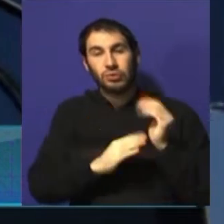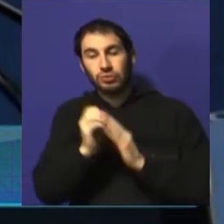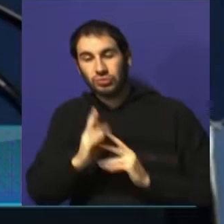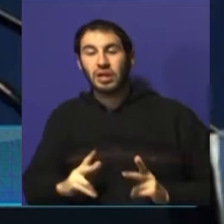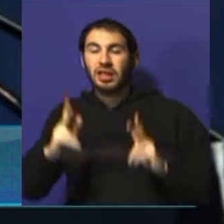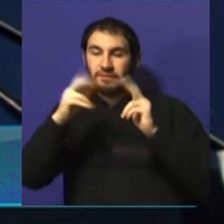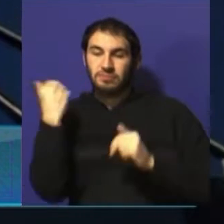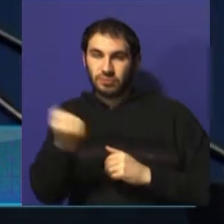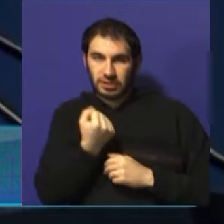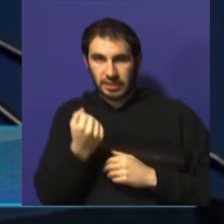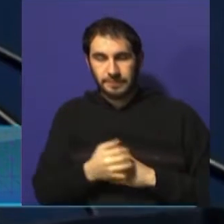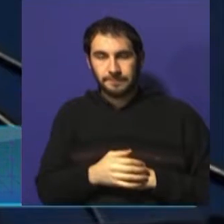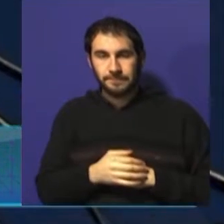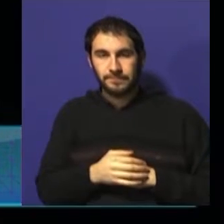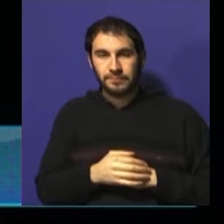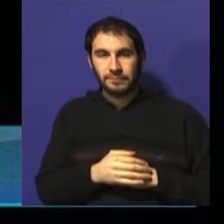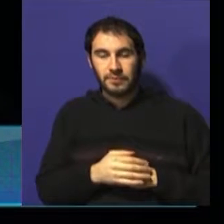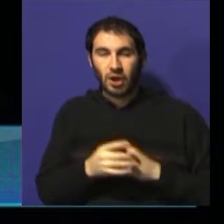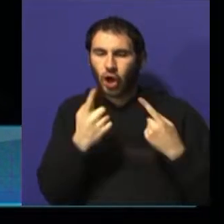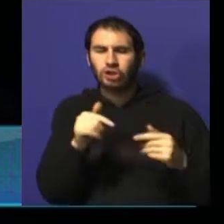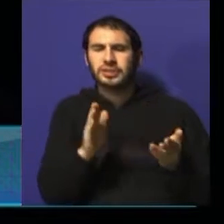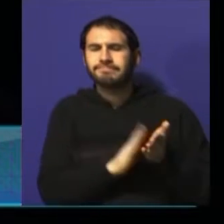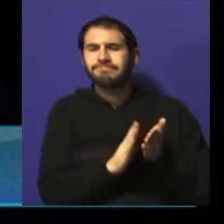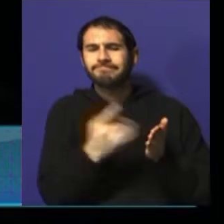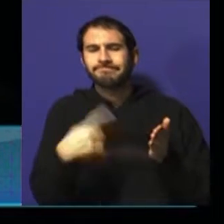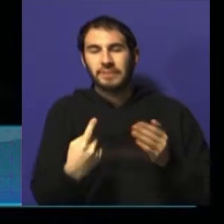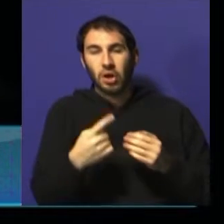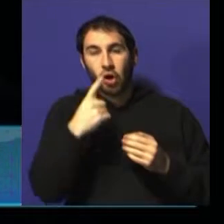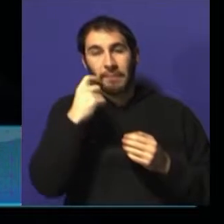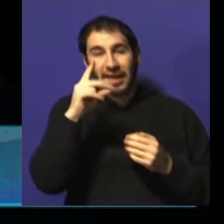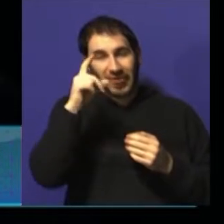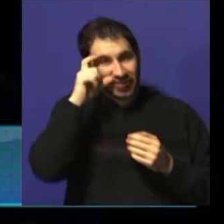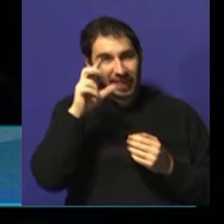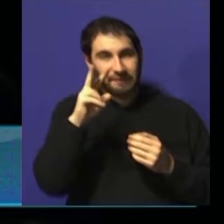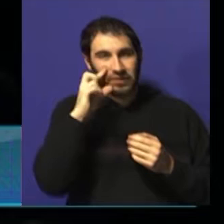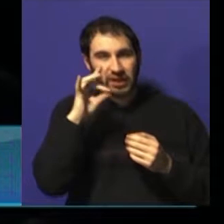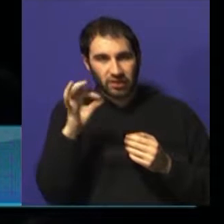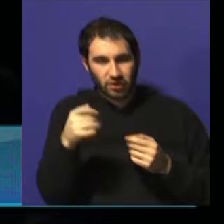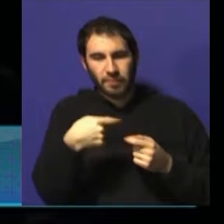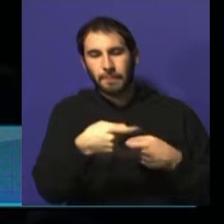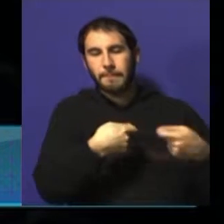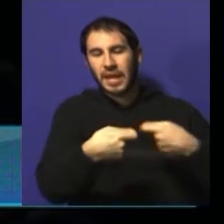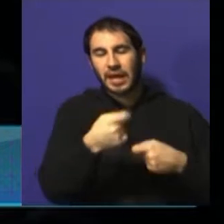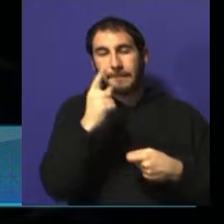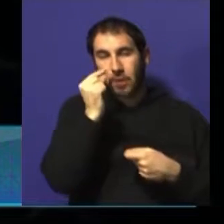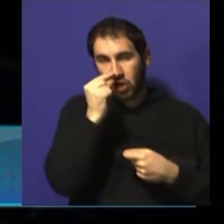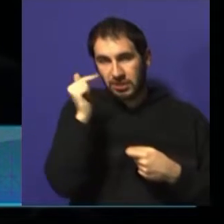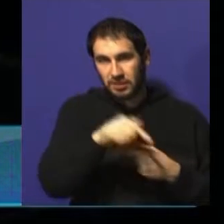infraestructura importantes? Era concretamente lo siguiente: Julio De Vido era quien manejaba